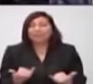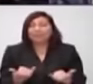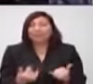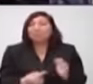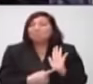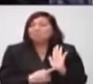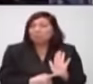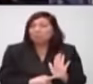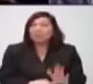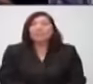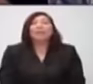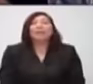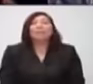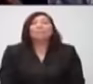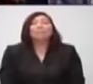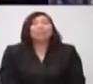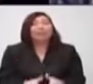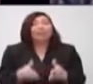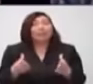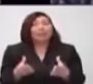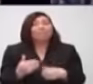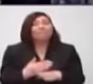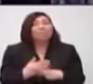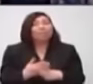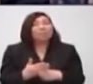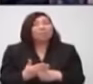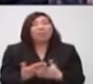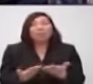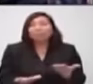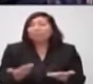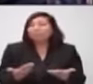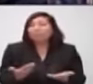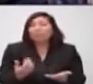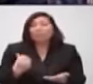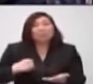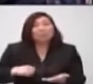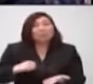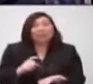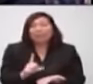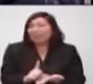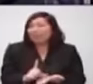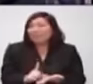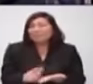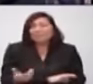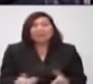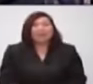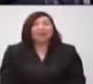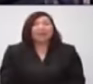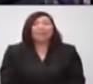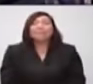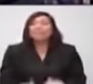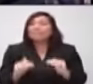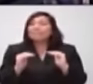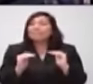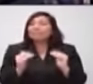grafica en gran medida lo exiguo que es el presupuesto de la Municipalidad de Lima y las